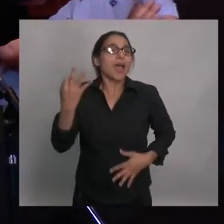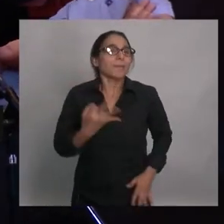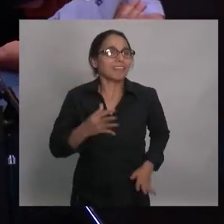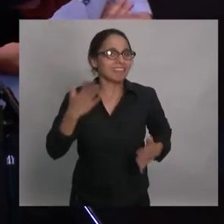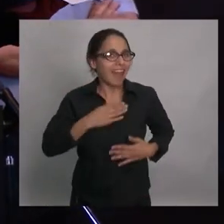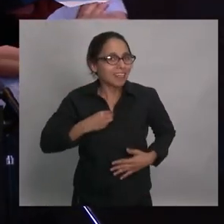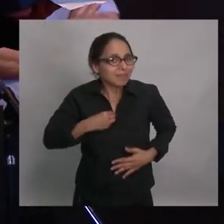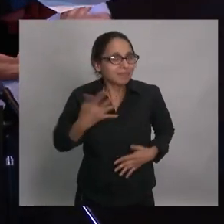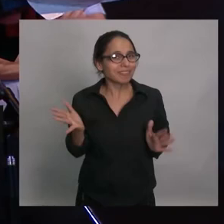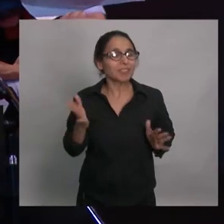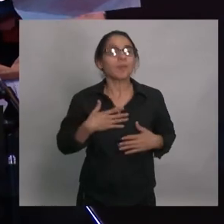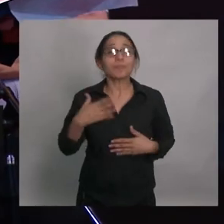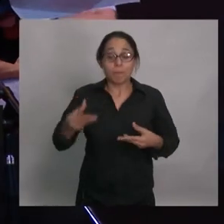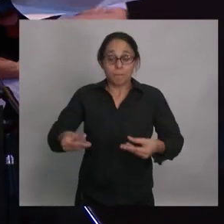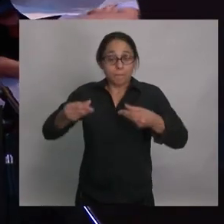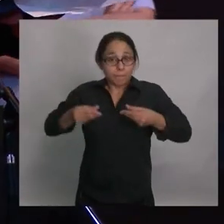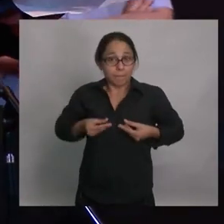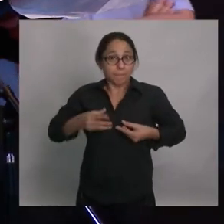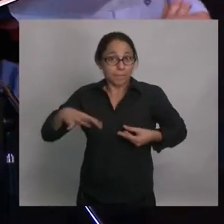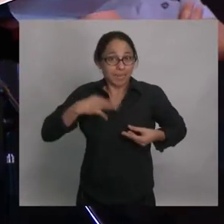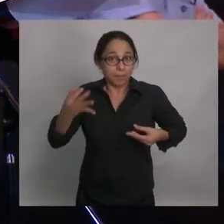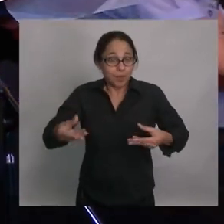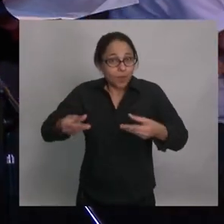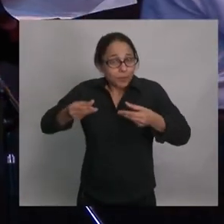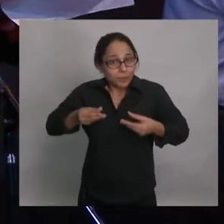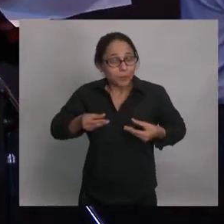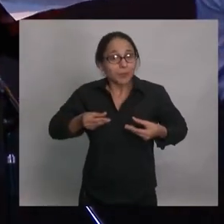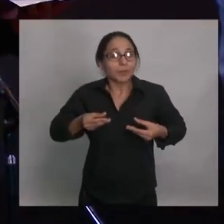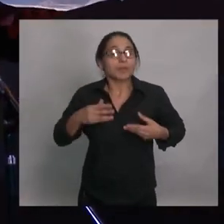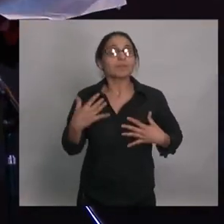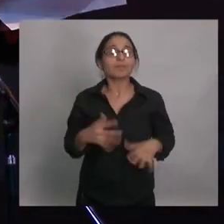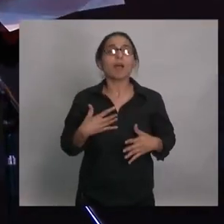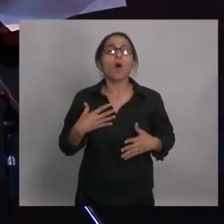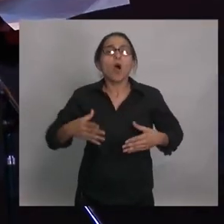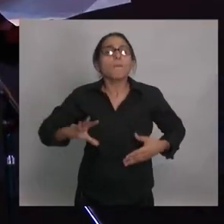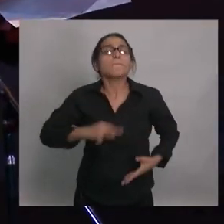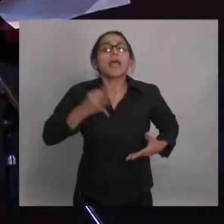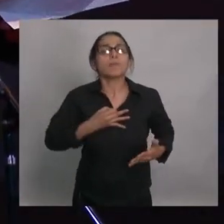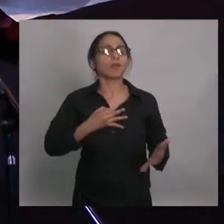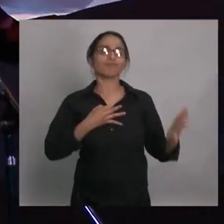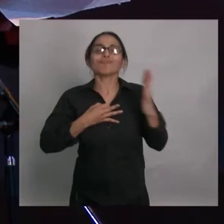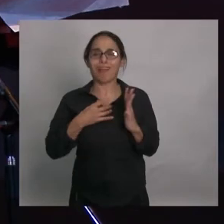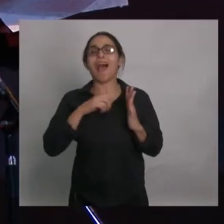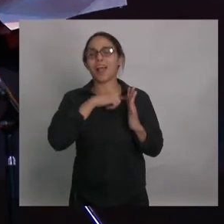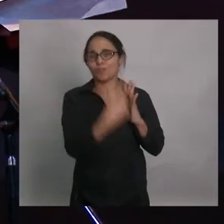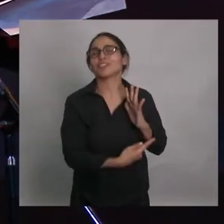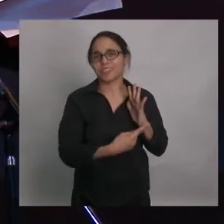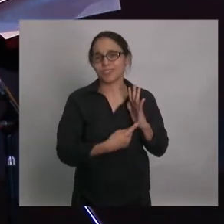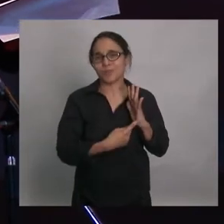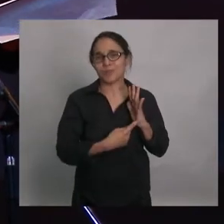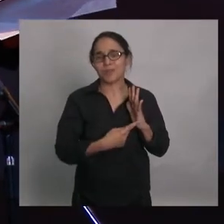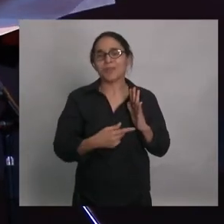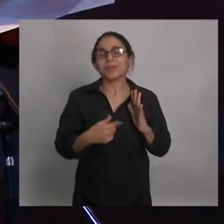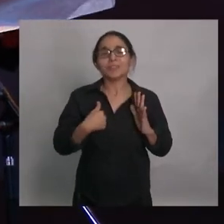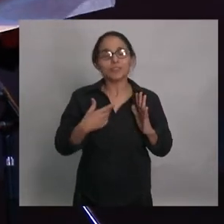que os recibimos es un premio a los cinco es un premio que también recibo